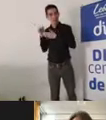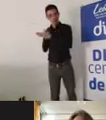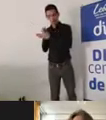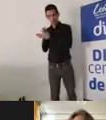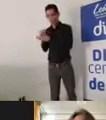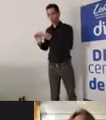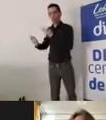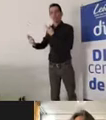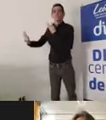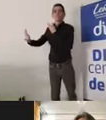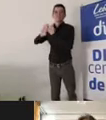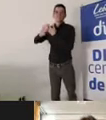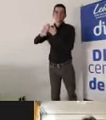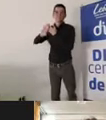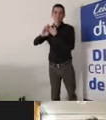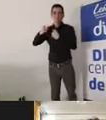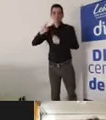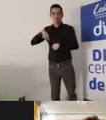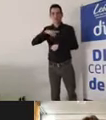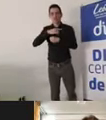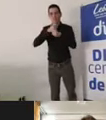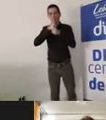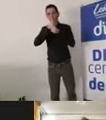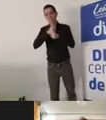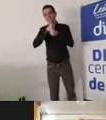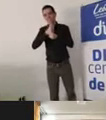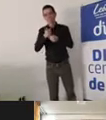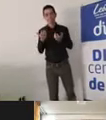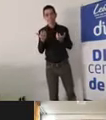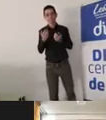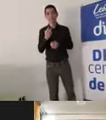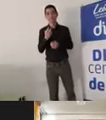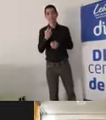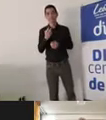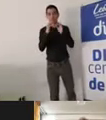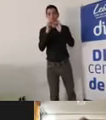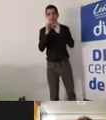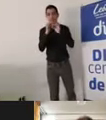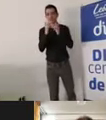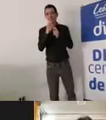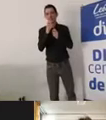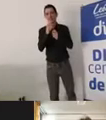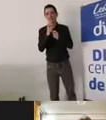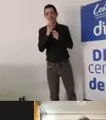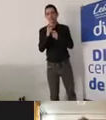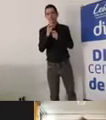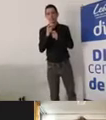nosotros como jóvenes vivimos muchas inequidades regionales. Y eso implica que nosotros hoy, como somos víctima de esas